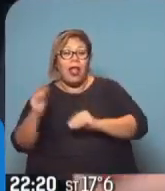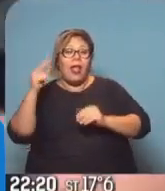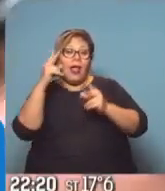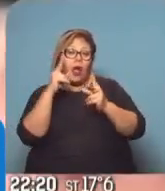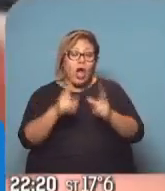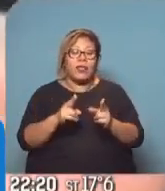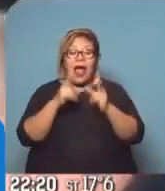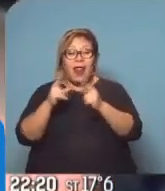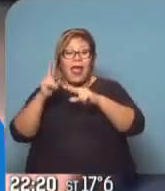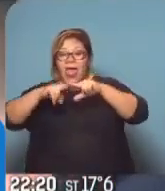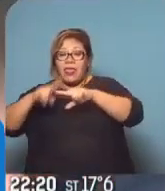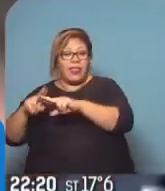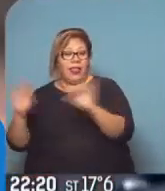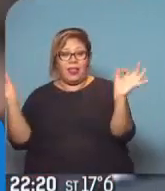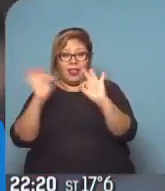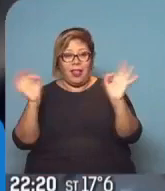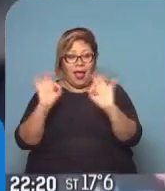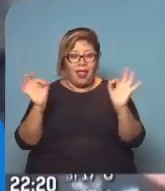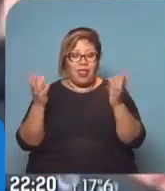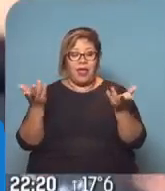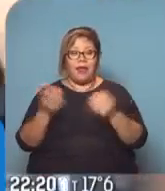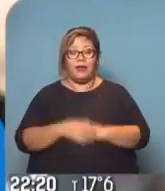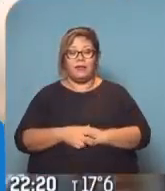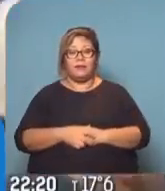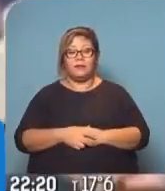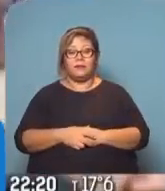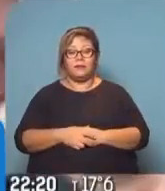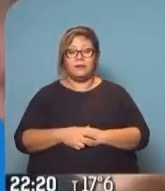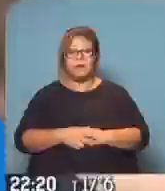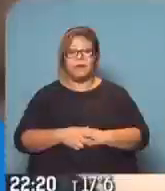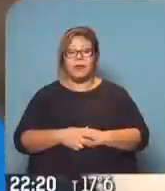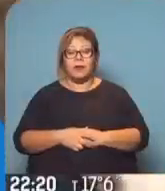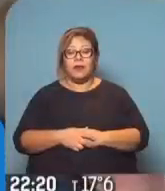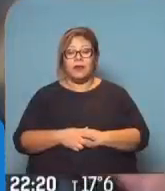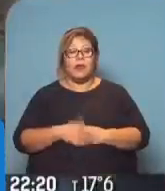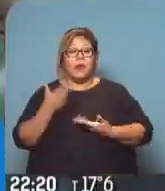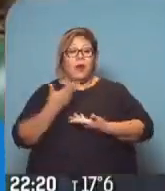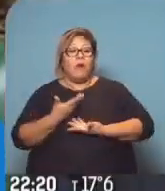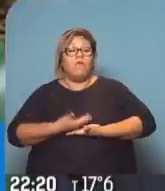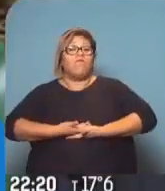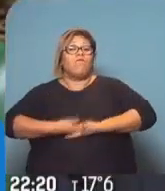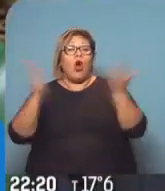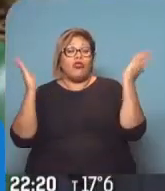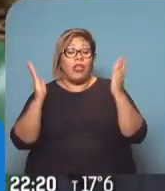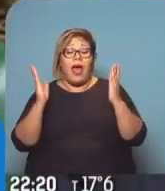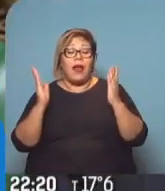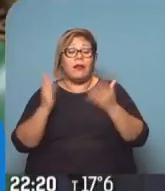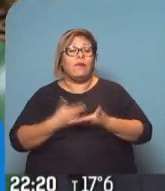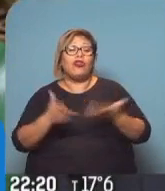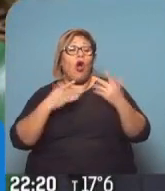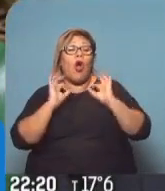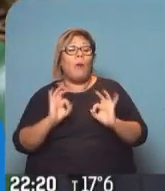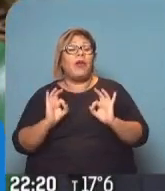sean necesarias o que no sigan o no siguiendo líneas políticas, sino publicar grandes documentos en su